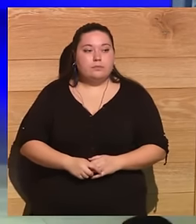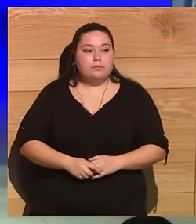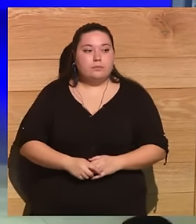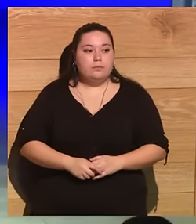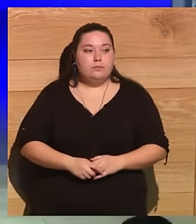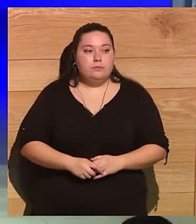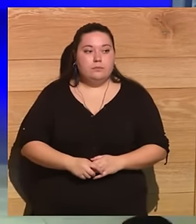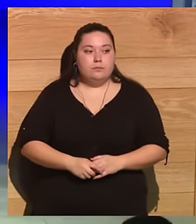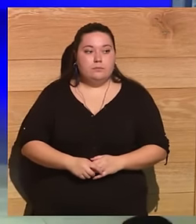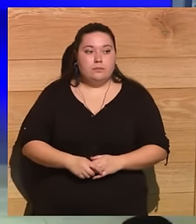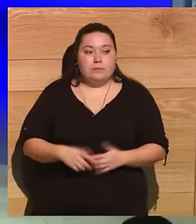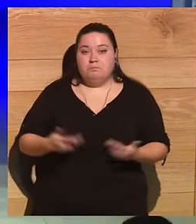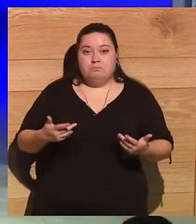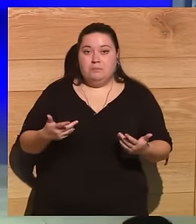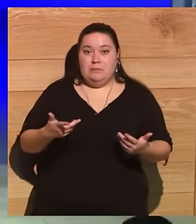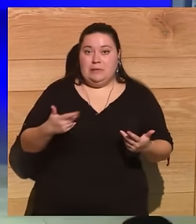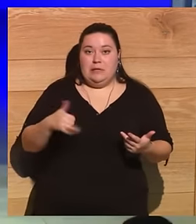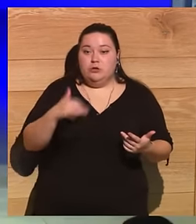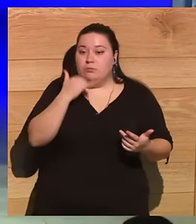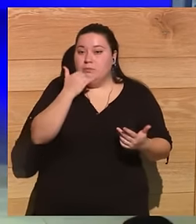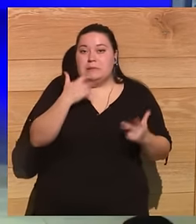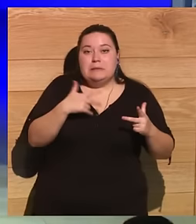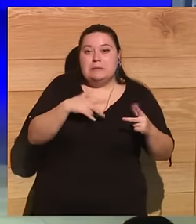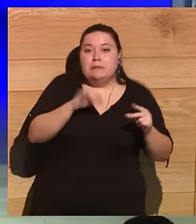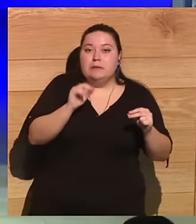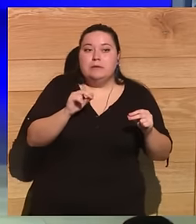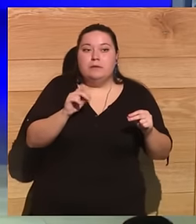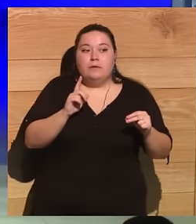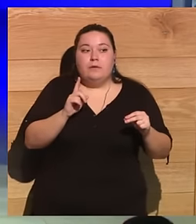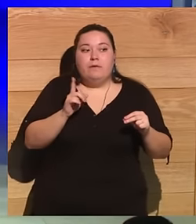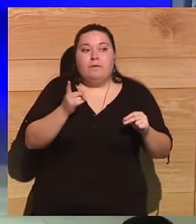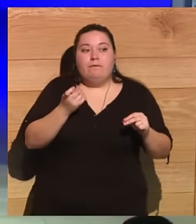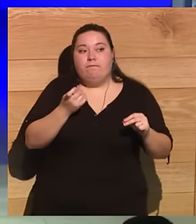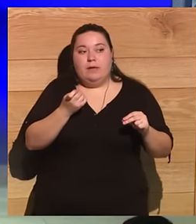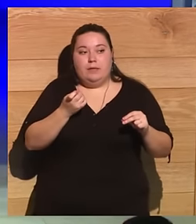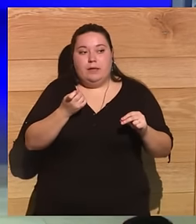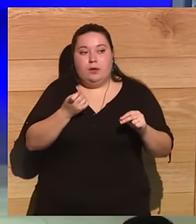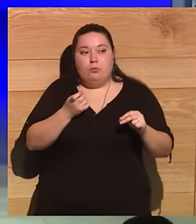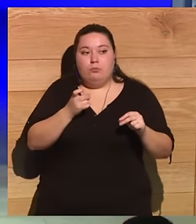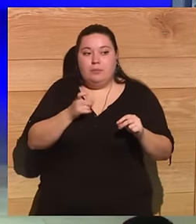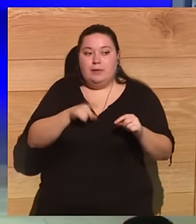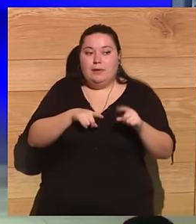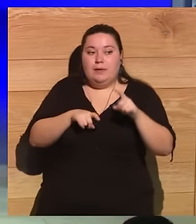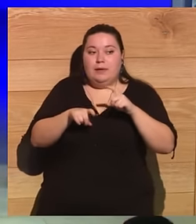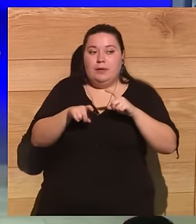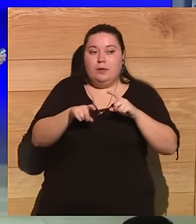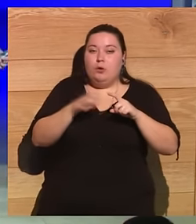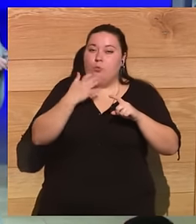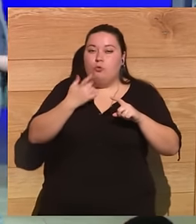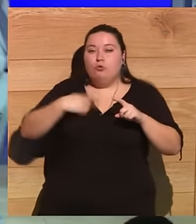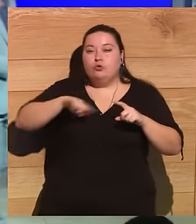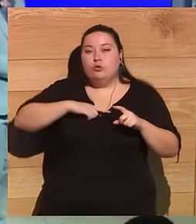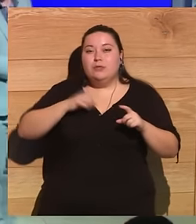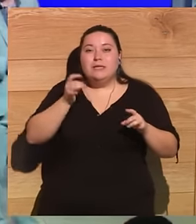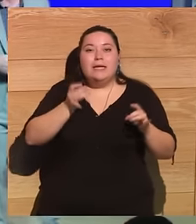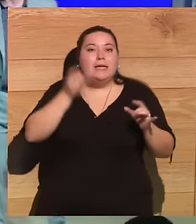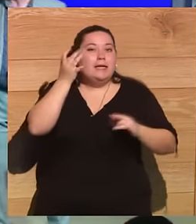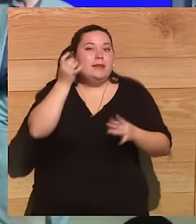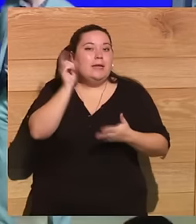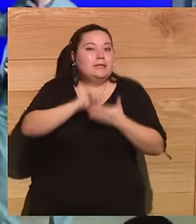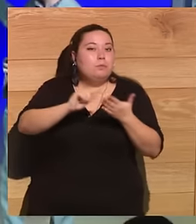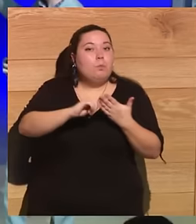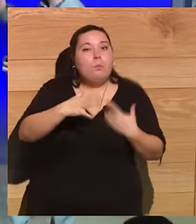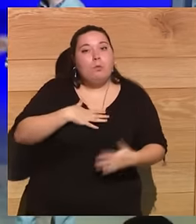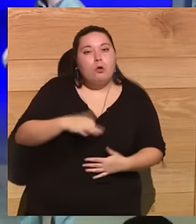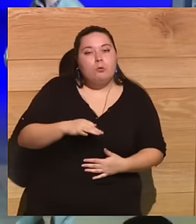Y bueno, pues, terminaríamos con esto. ¿Podemos hacer la retroconversión? Es decir, ¿podemos escribir ideas? Bueno, todavía no